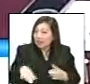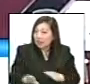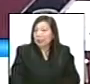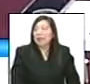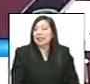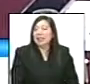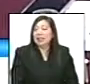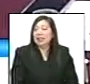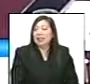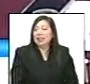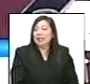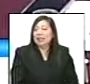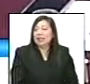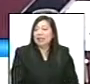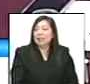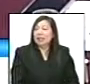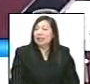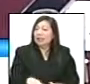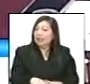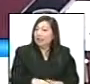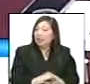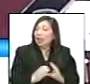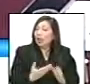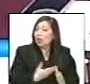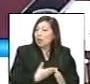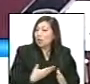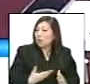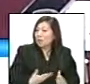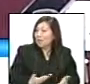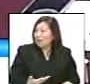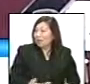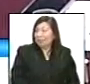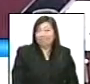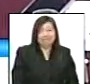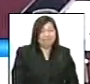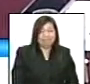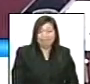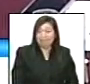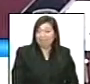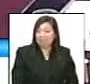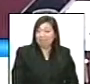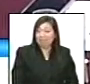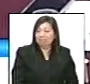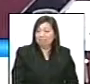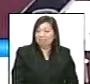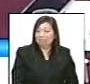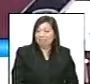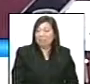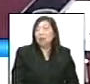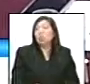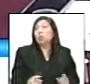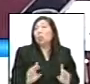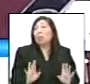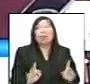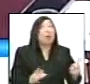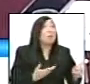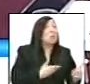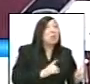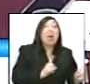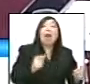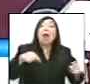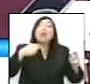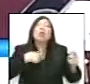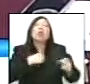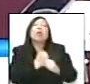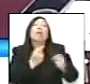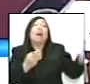llegar a implementar un plan de gobierno específico. No para ver si es que me da la suerte y si no, pues ya llego al